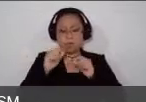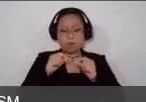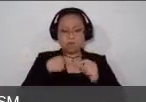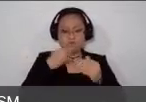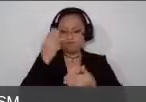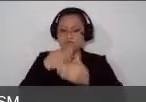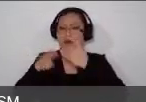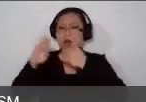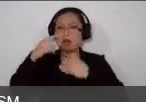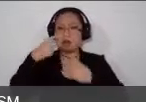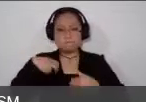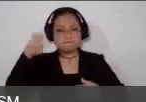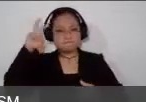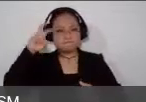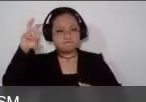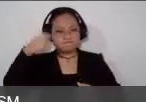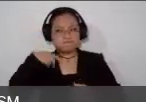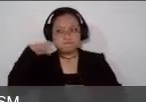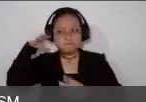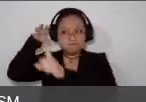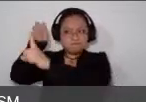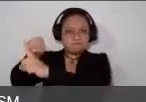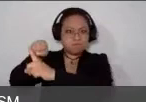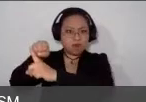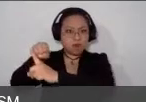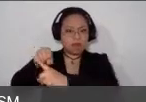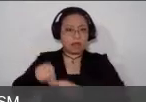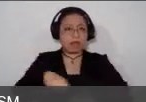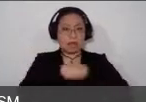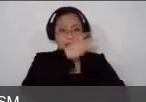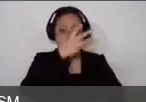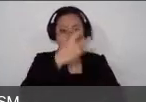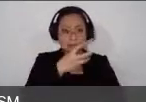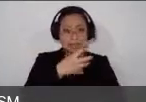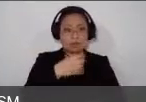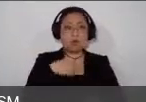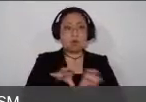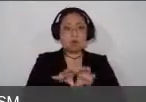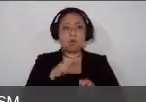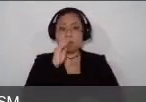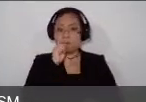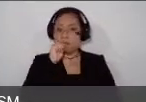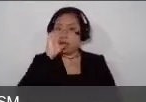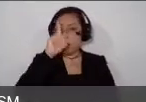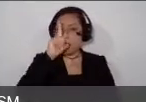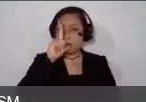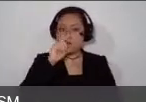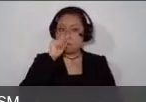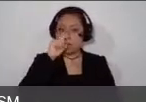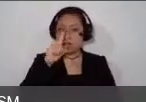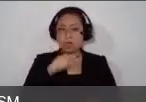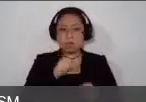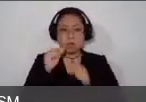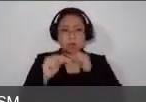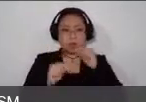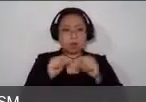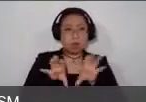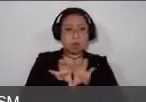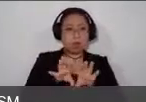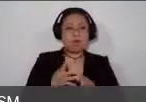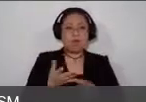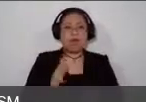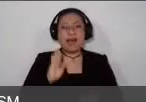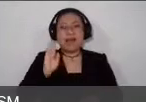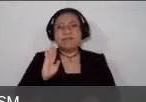la tercera es la sinfonía del alma es como dar lo mejor en esta orquesta que